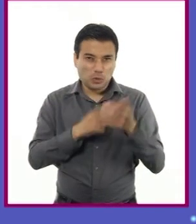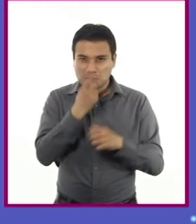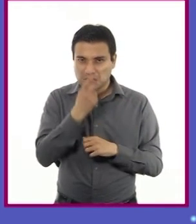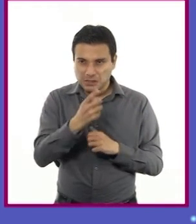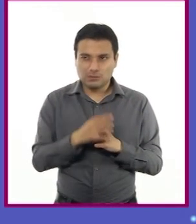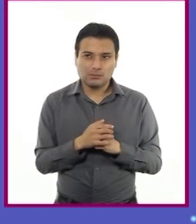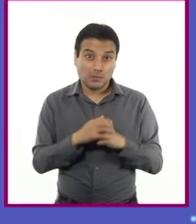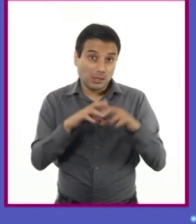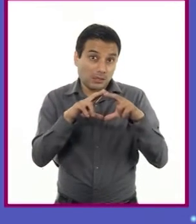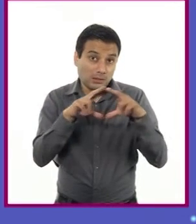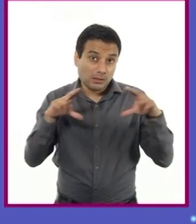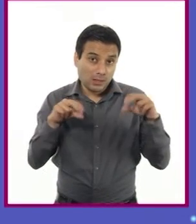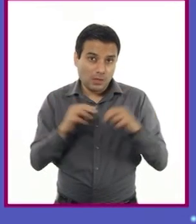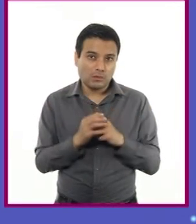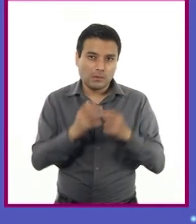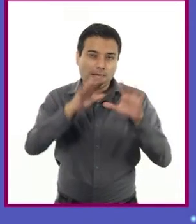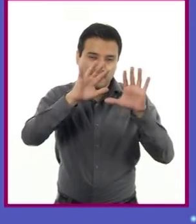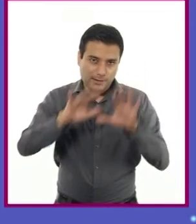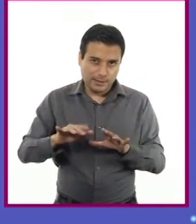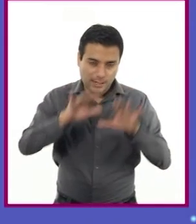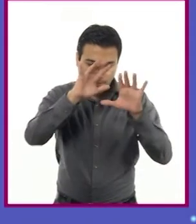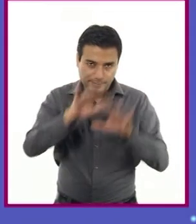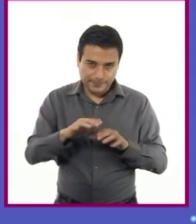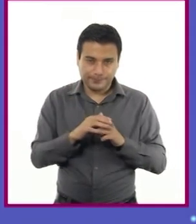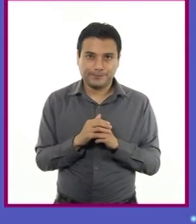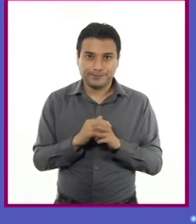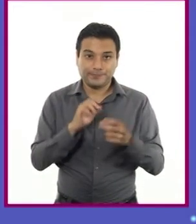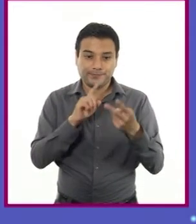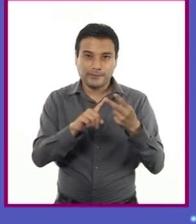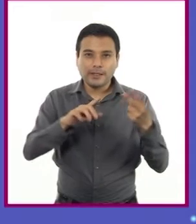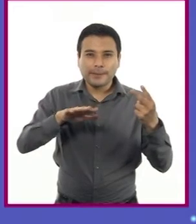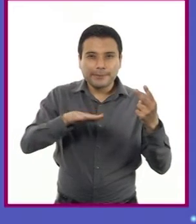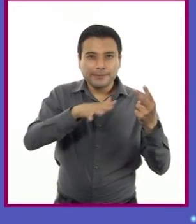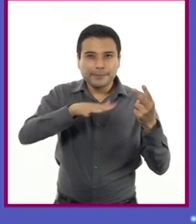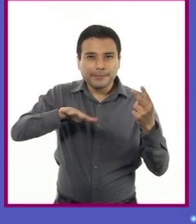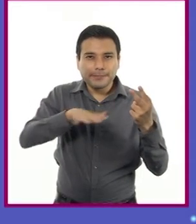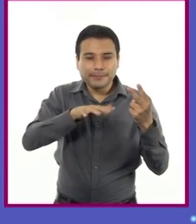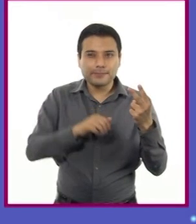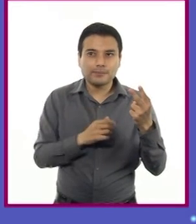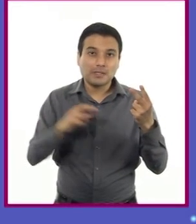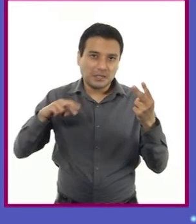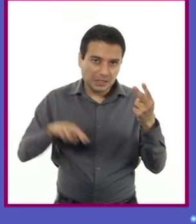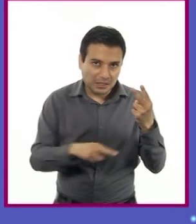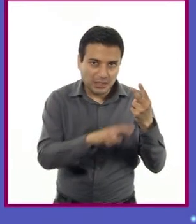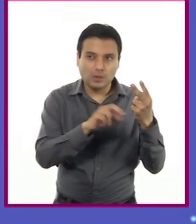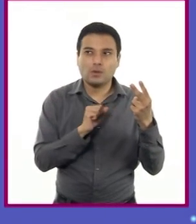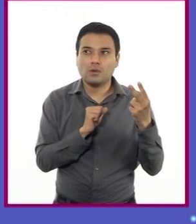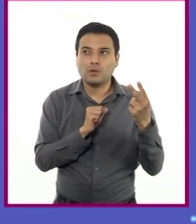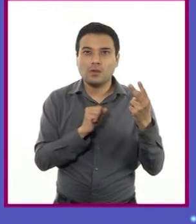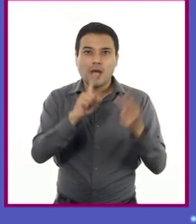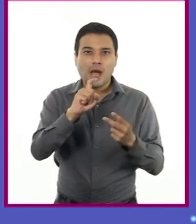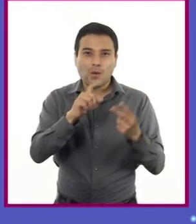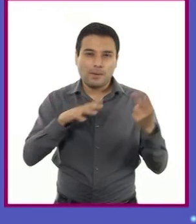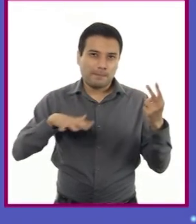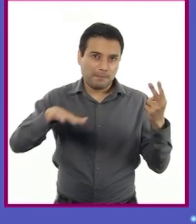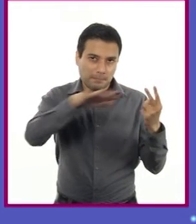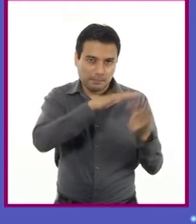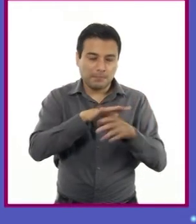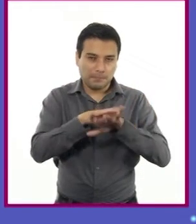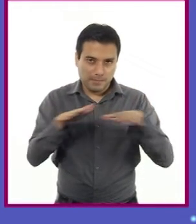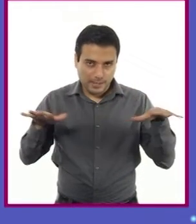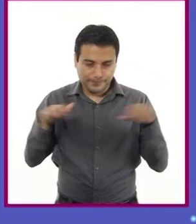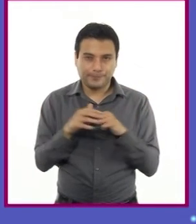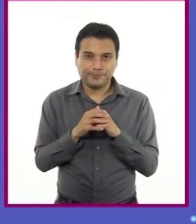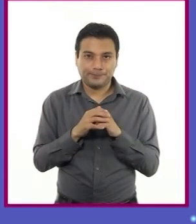el hielo. Y la nieve, en su estado líquido, menciona río, lago y mar.